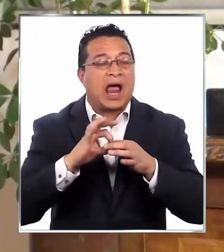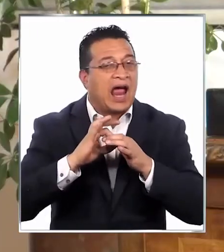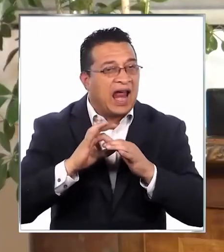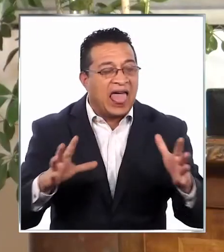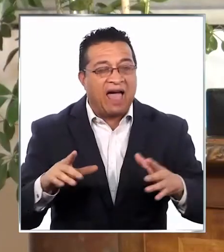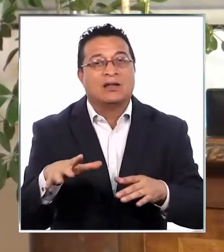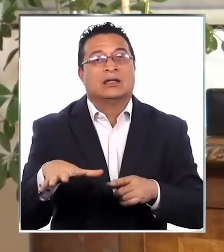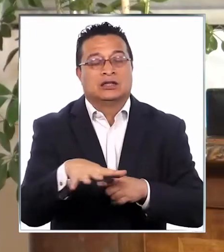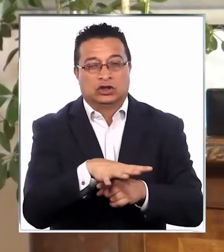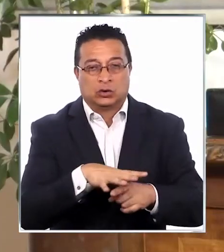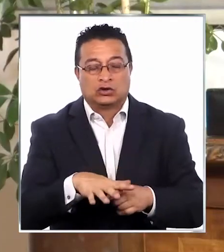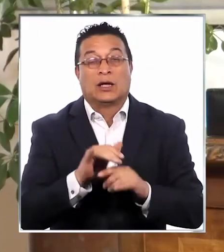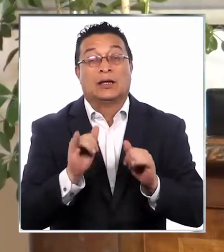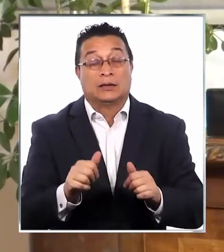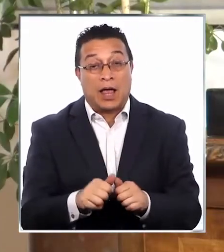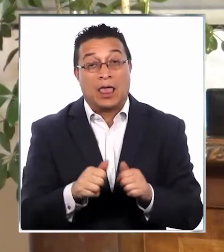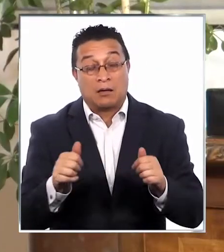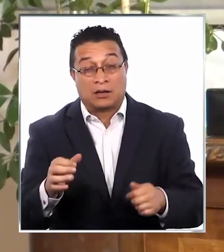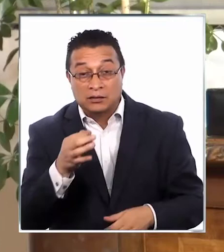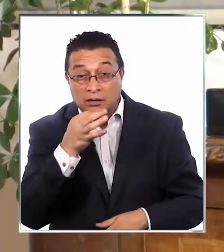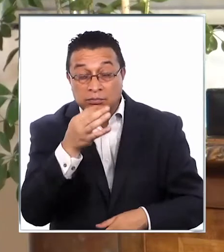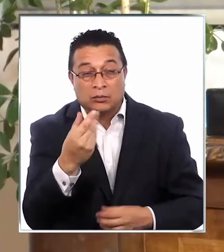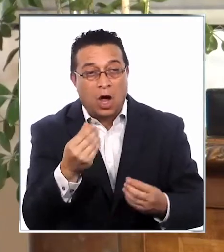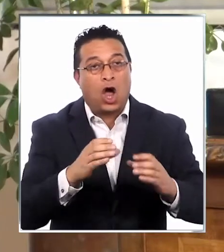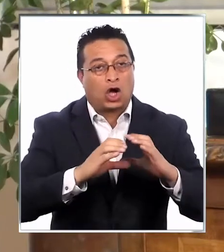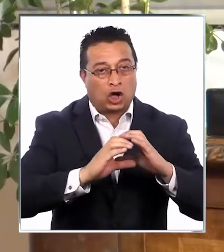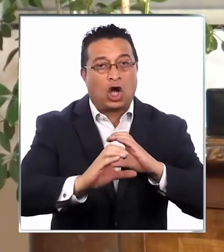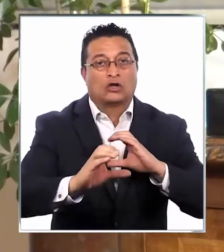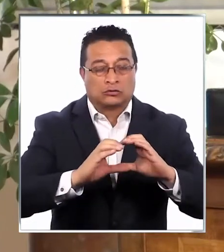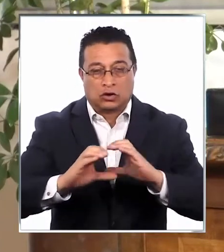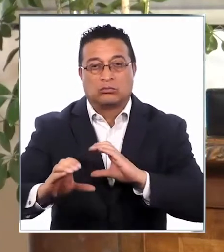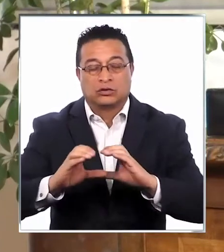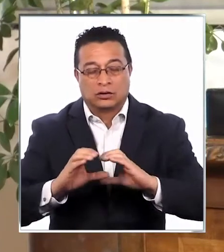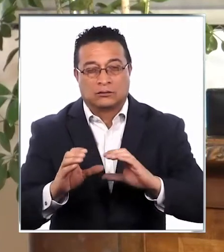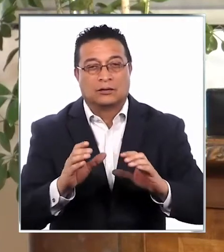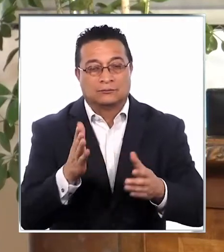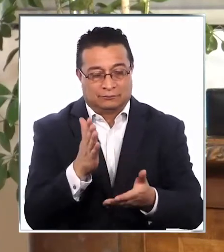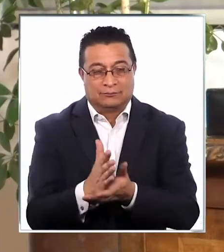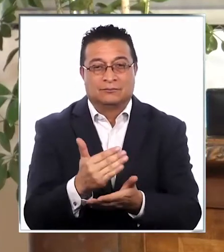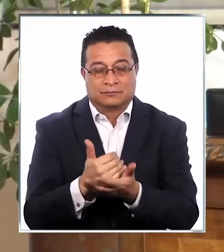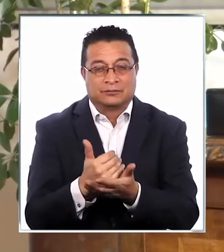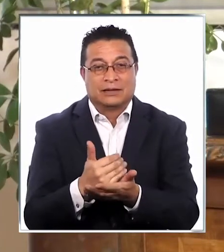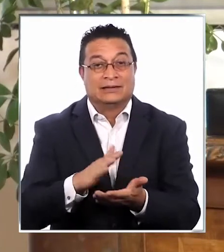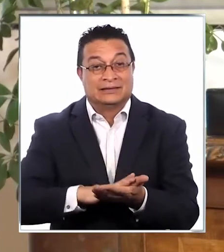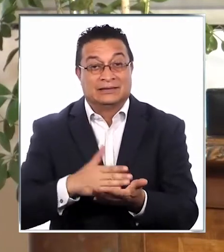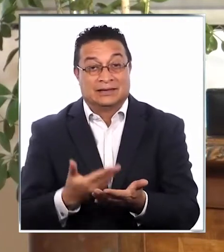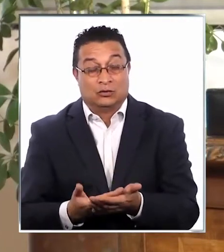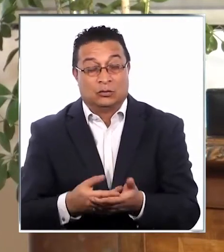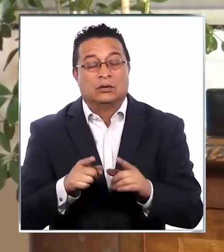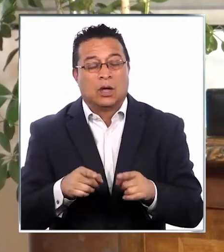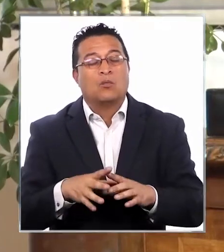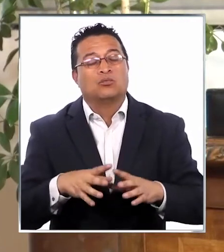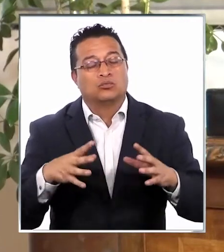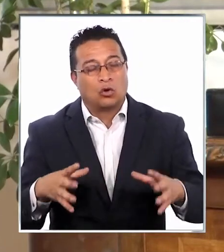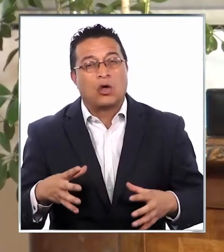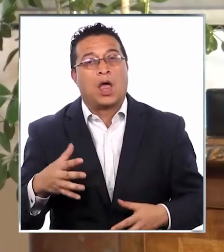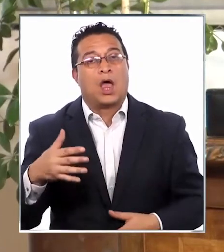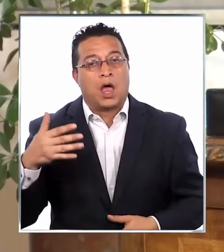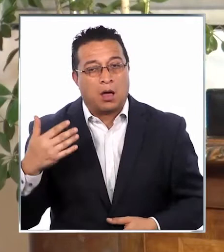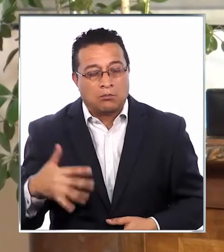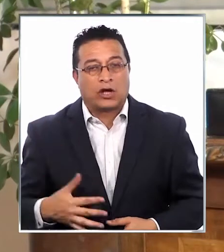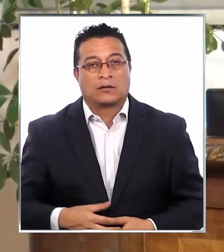de la situación quizás, y además, como yo decía antes, para ir comunicando que las medidas sanitarias eran